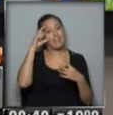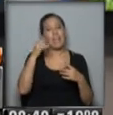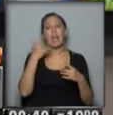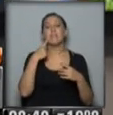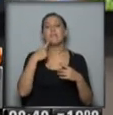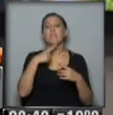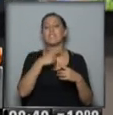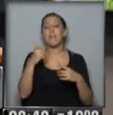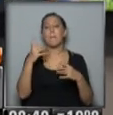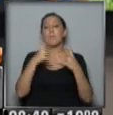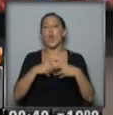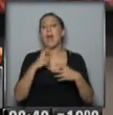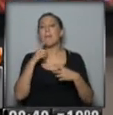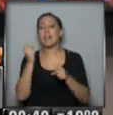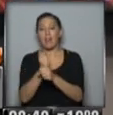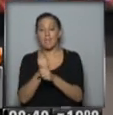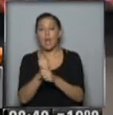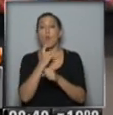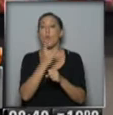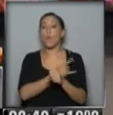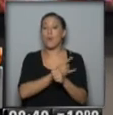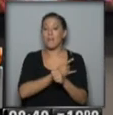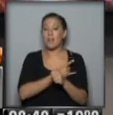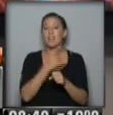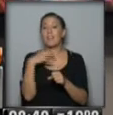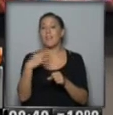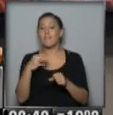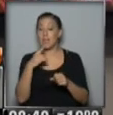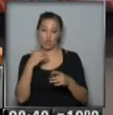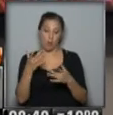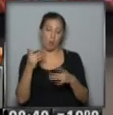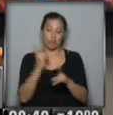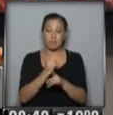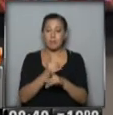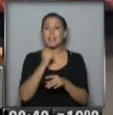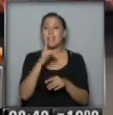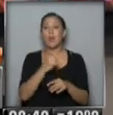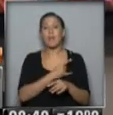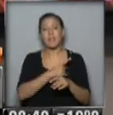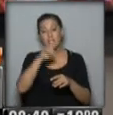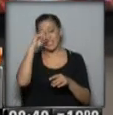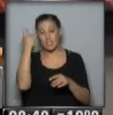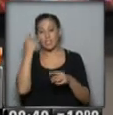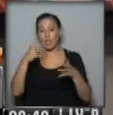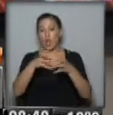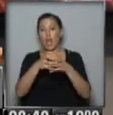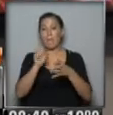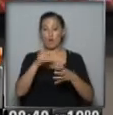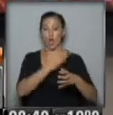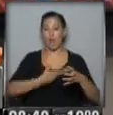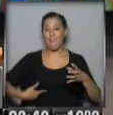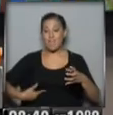trabajo y con las universidades como debiera ser habitual digamos universidades nacionales y un organismo del estado